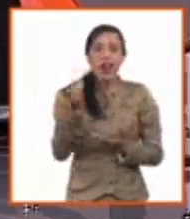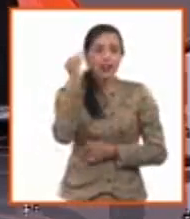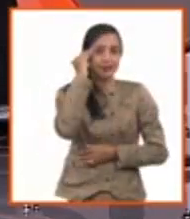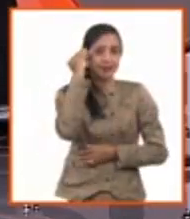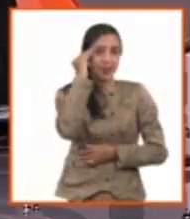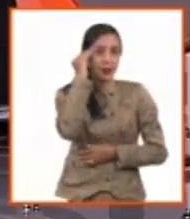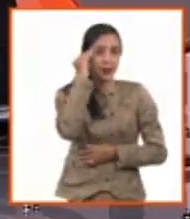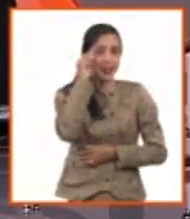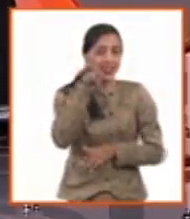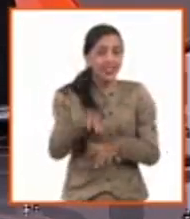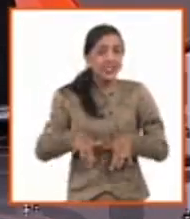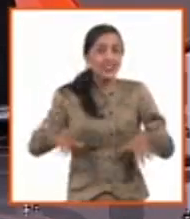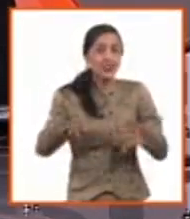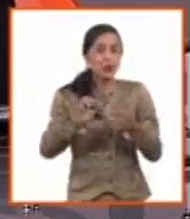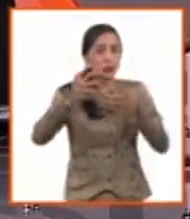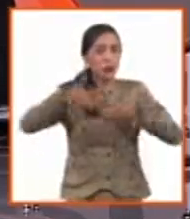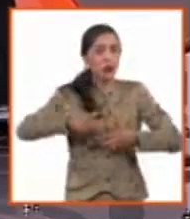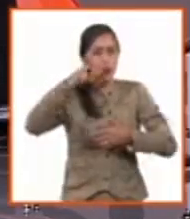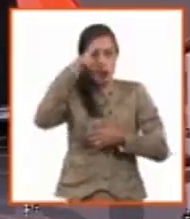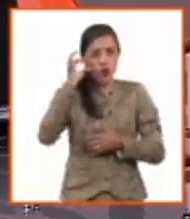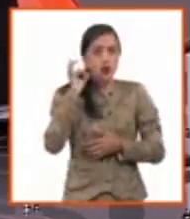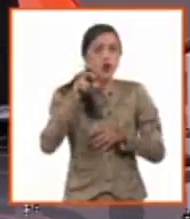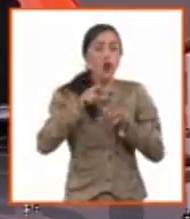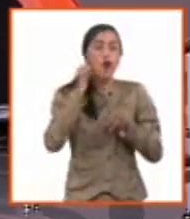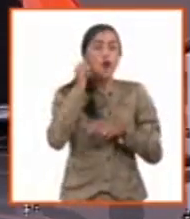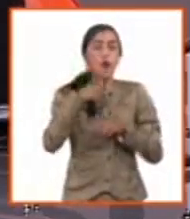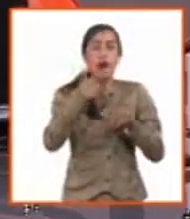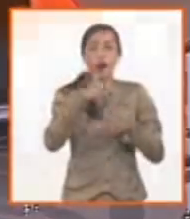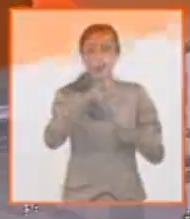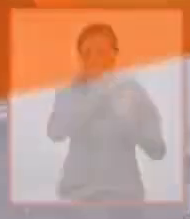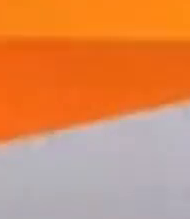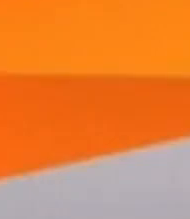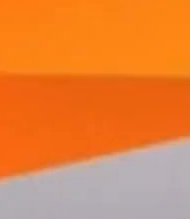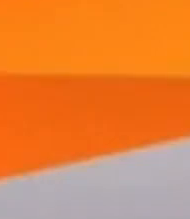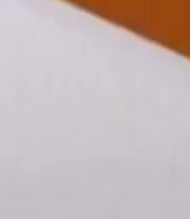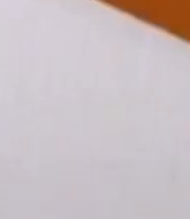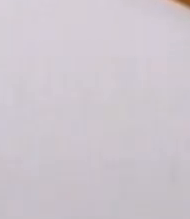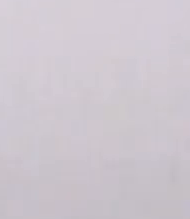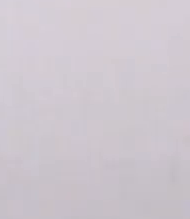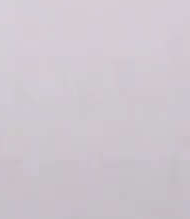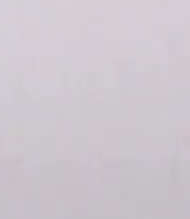ponga al tanto de lo que está pasando de la producción de software en cuba'